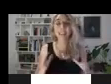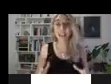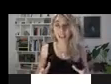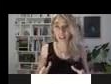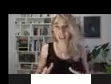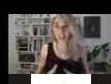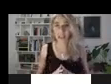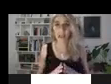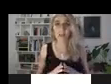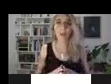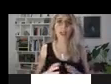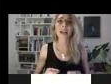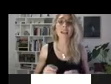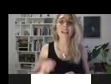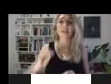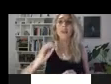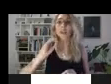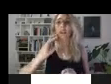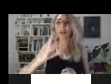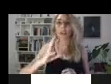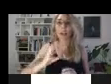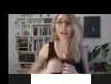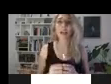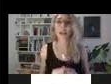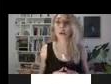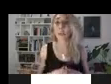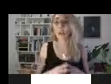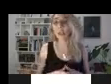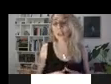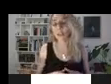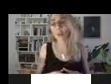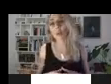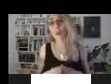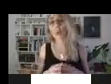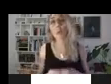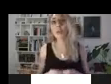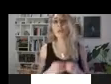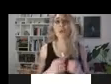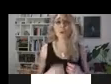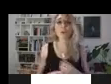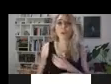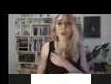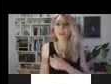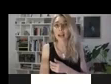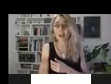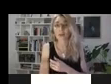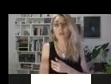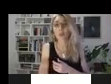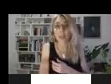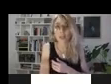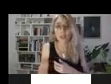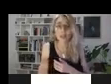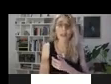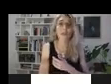para pensar el campo del arte tenemos que identificar que los periodistas cumplen un rol fundamental